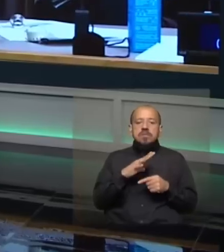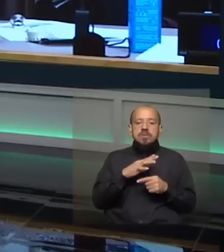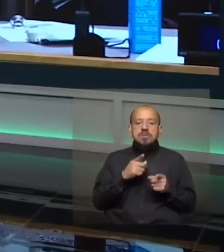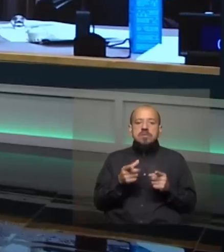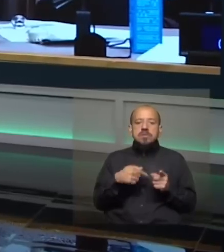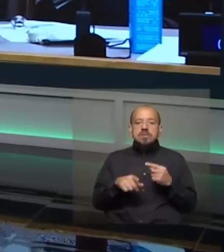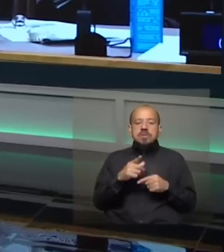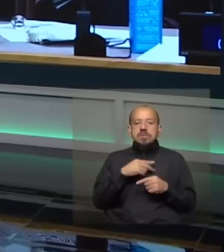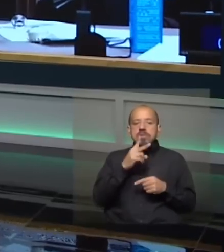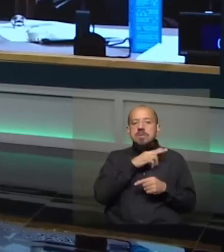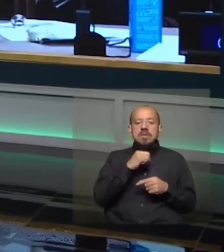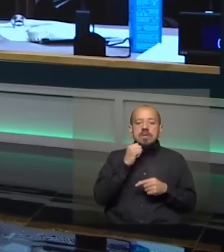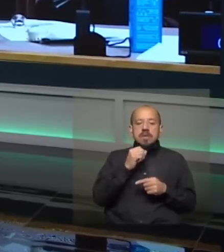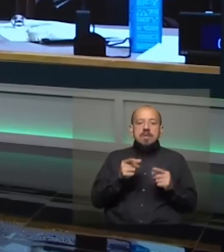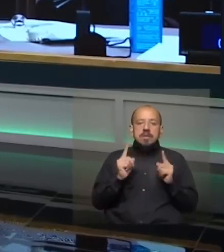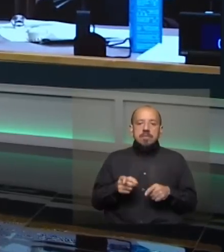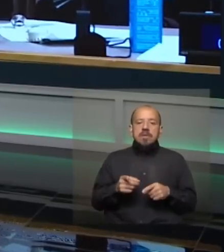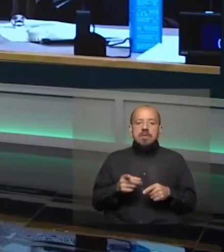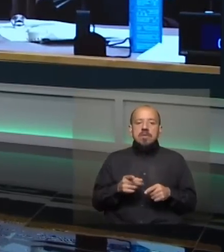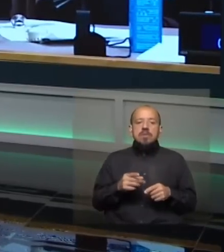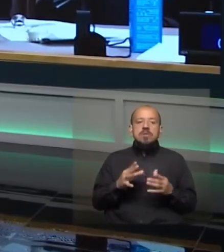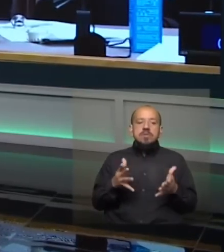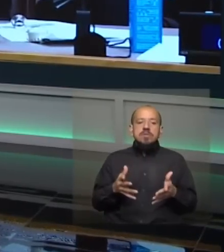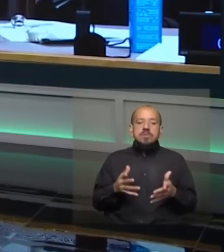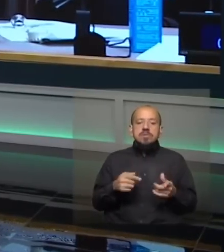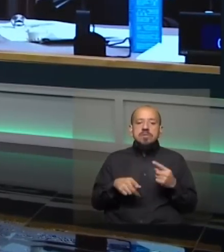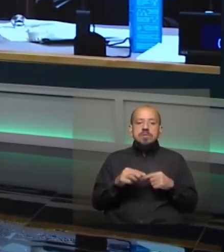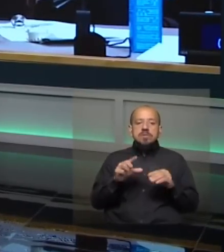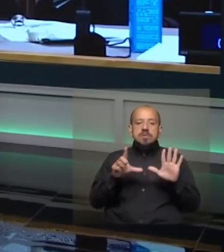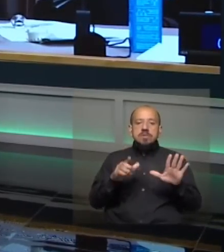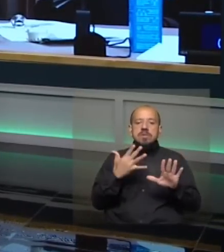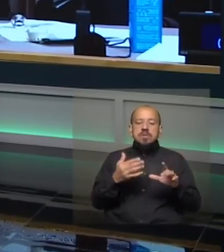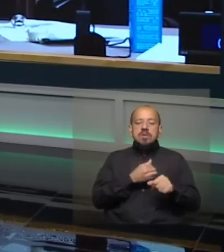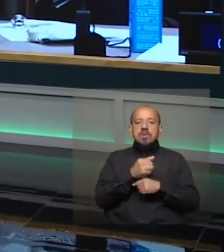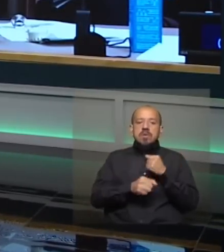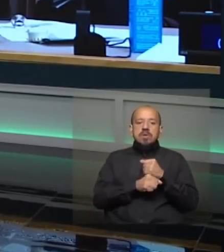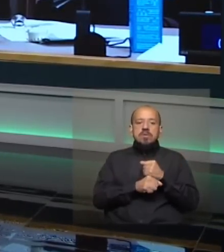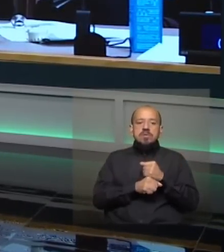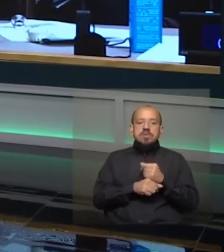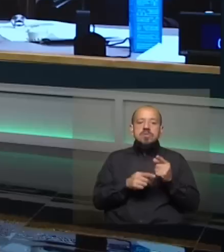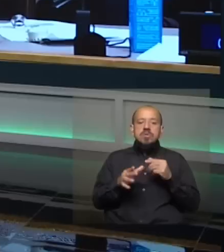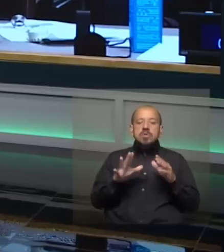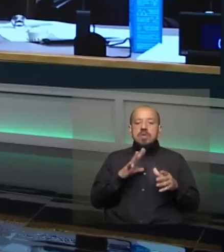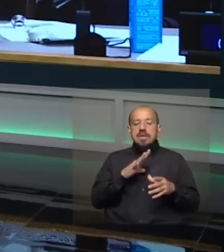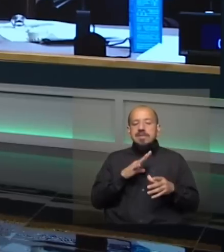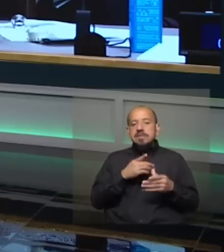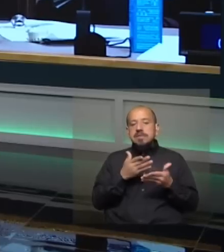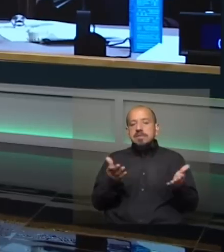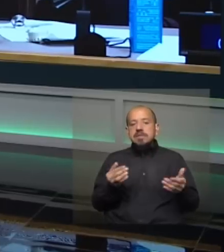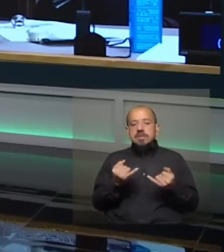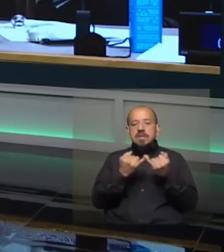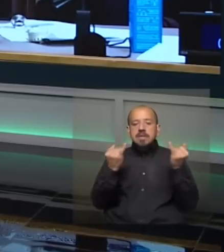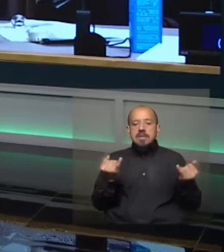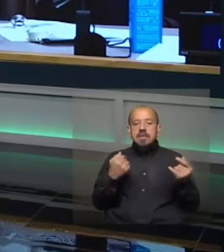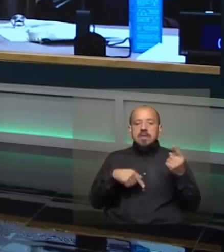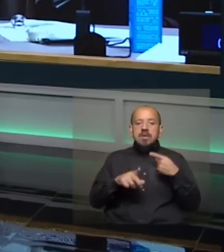un año a manos de tropas israelíes y también está por cumplirse o está por cumplirse los 75 años de la anacaba lo que consideran los palestinos el día de